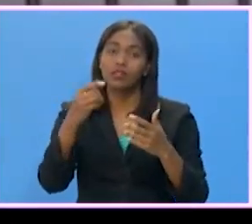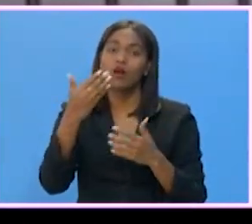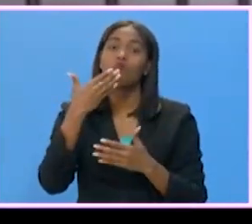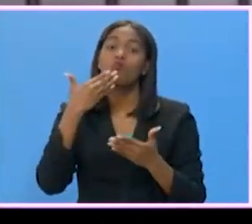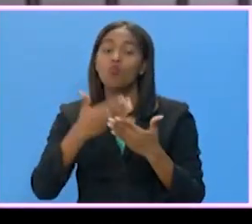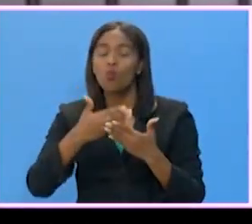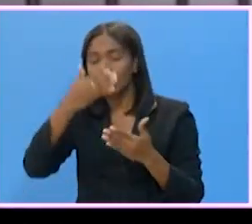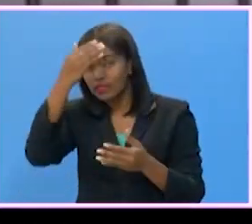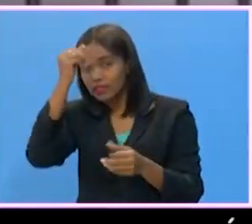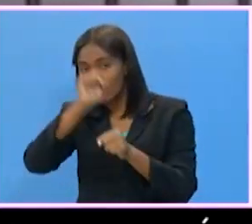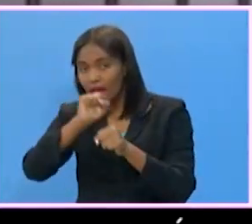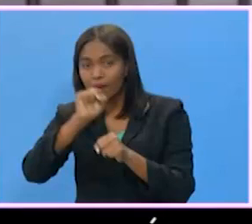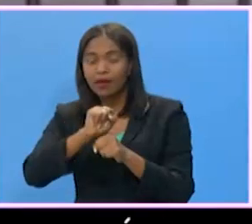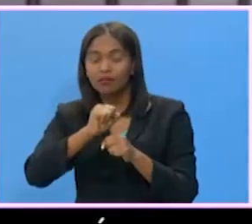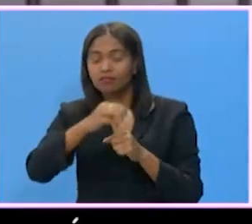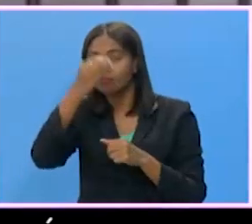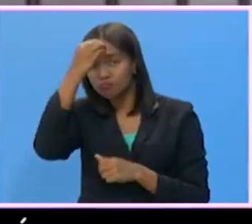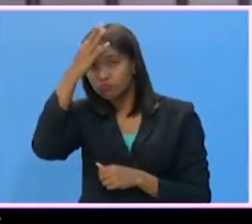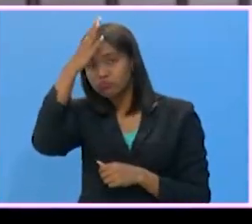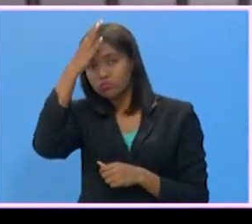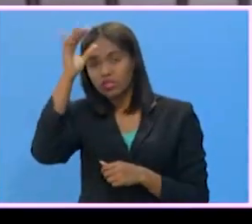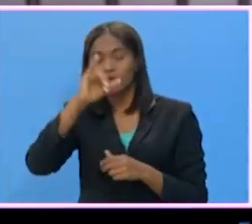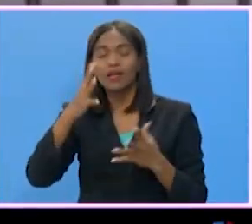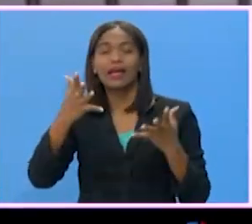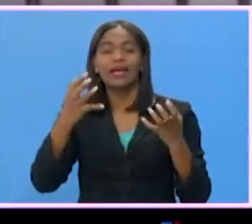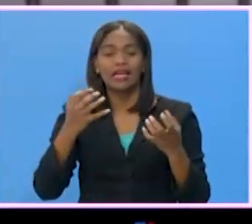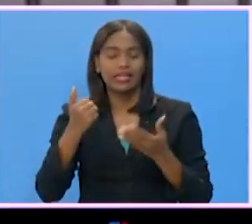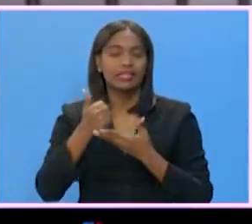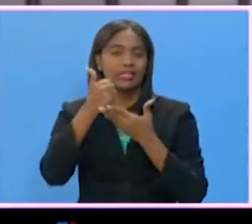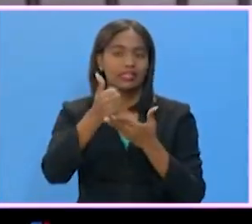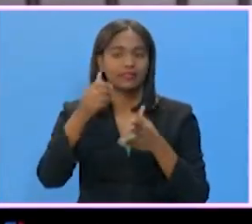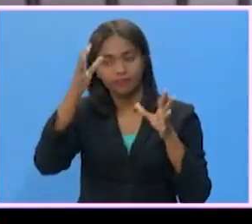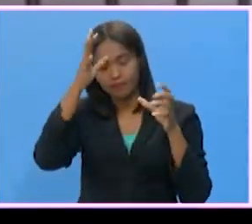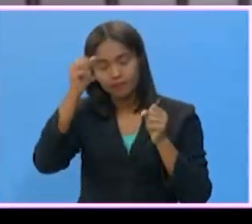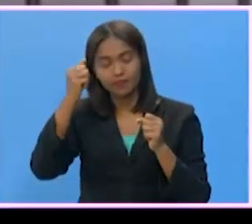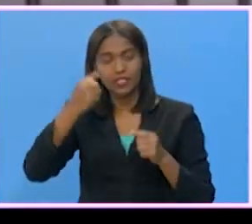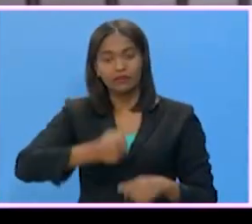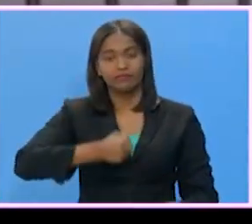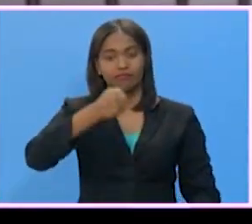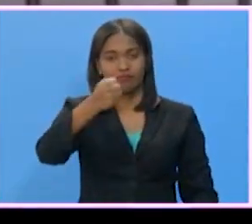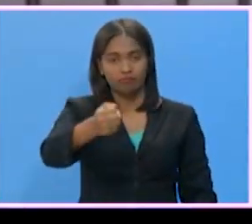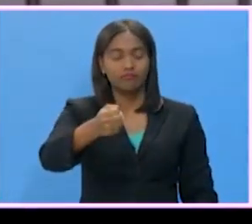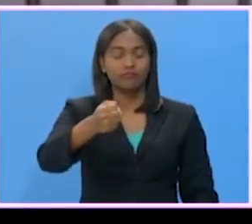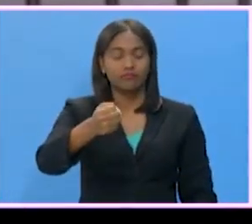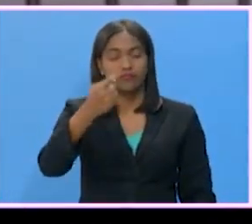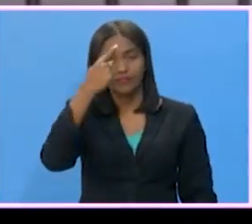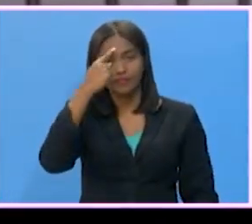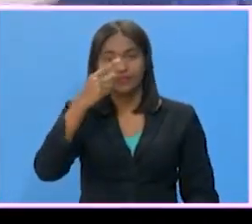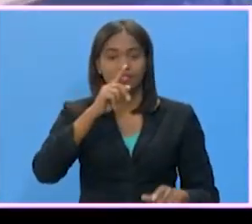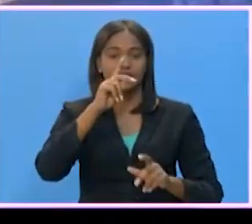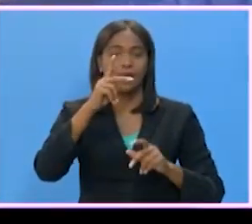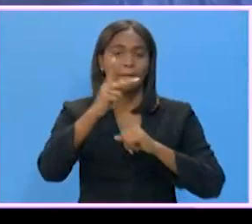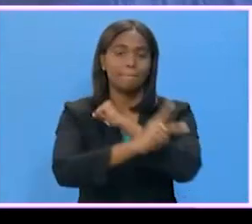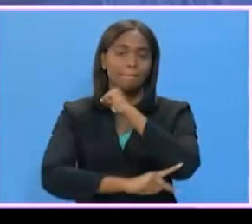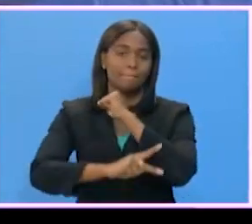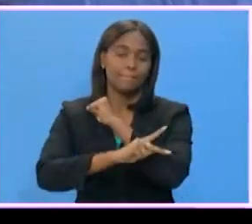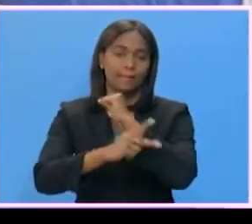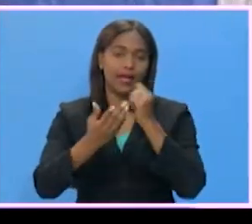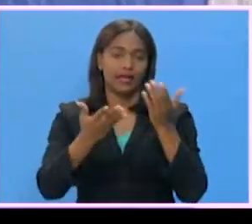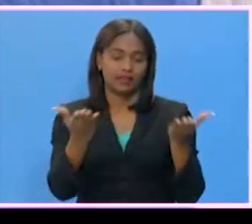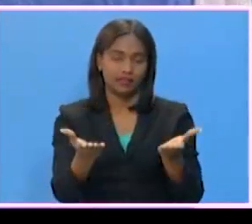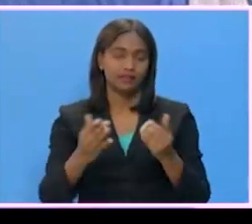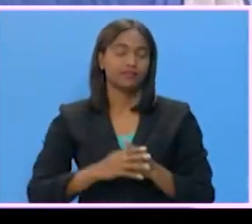la responsabilidad y con la interpretación que el presidente lo ha enviado a los pueblos. En tanto,